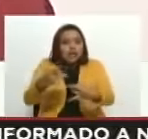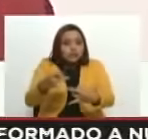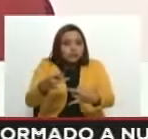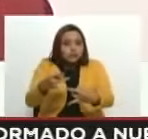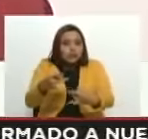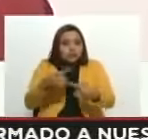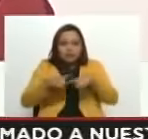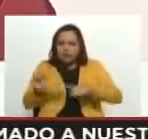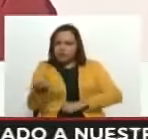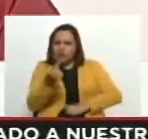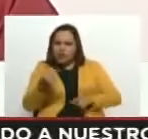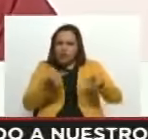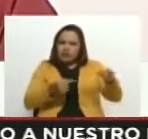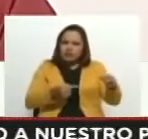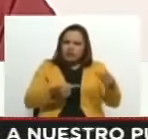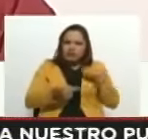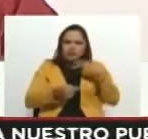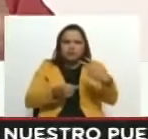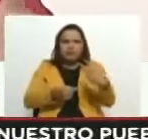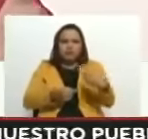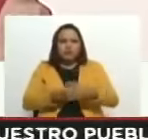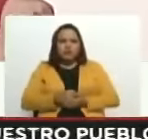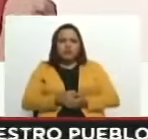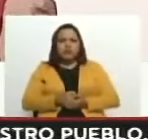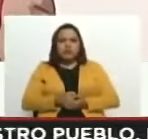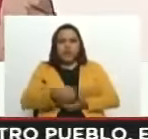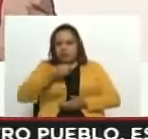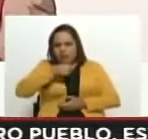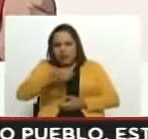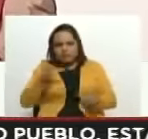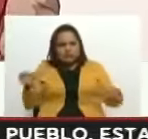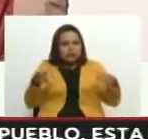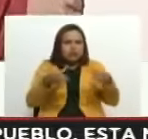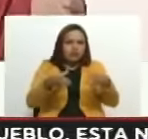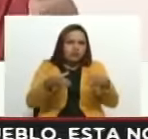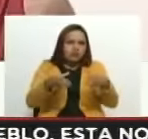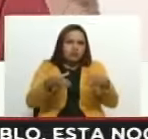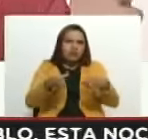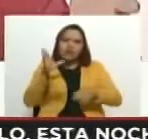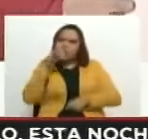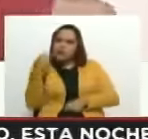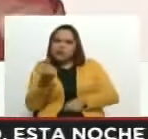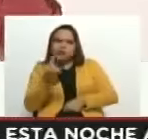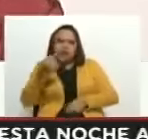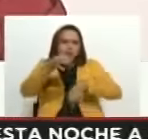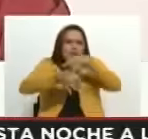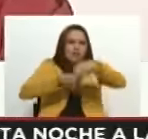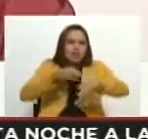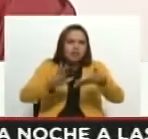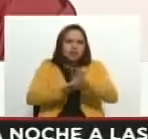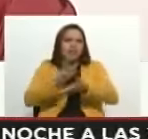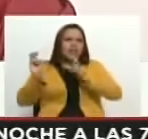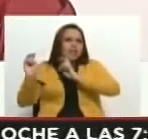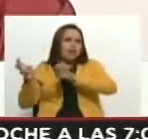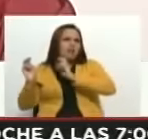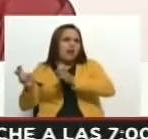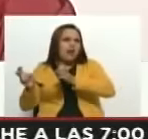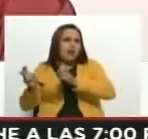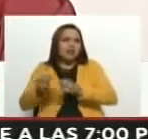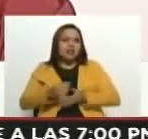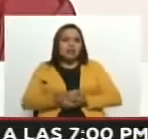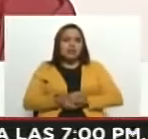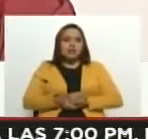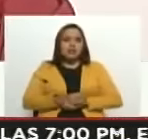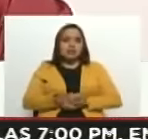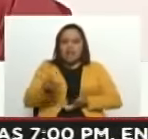ese, ¿cómo se llama? La rueda de prensa no está para hablar del tema de